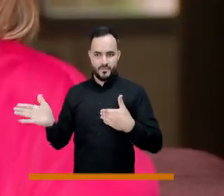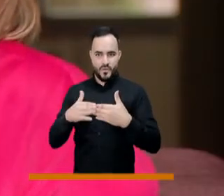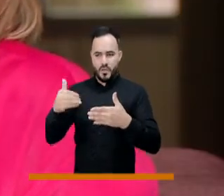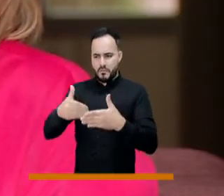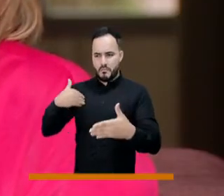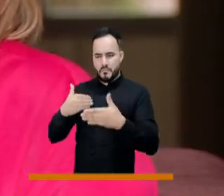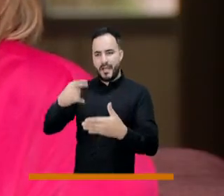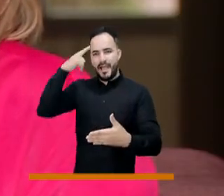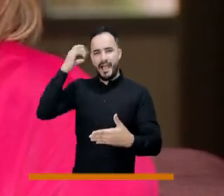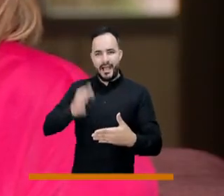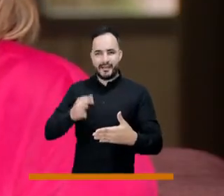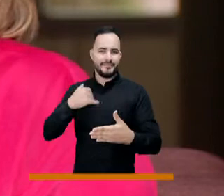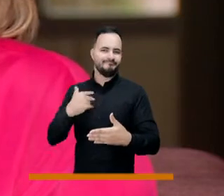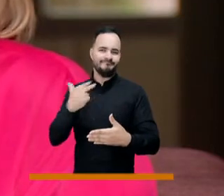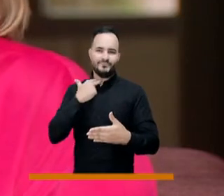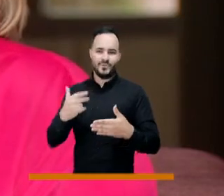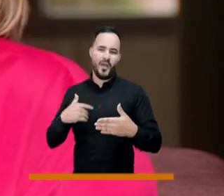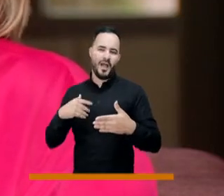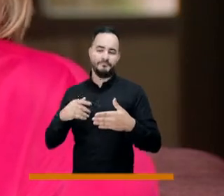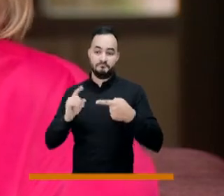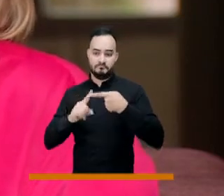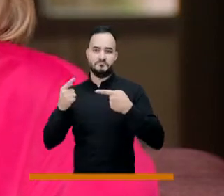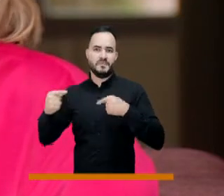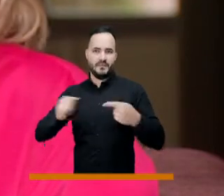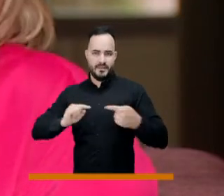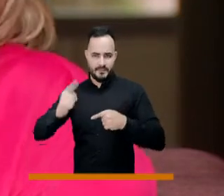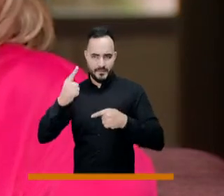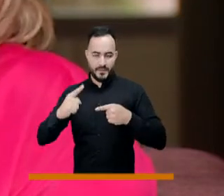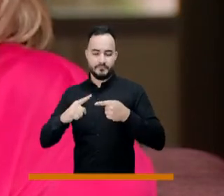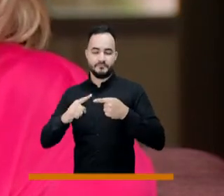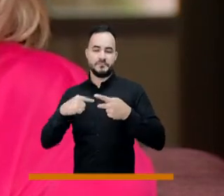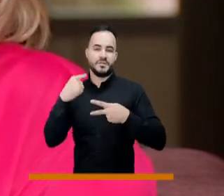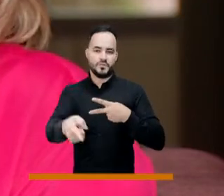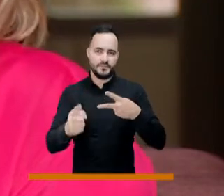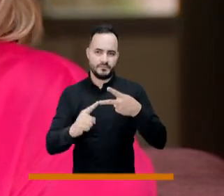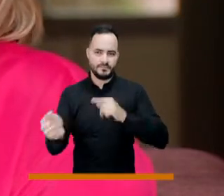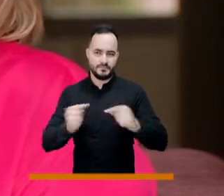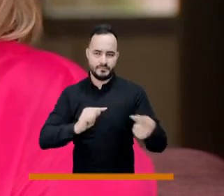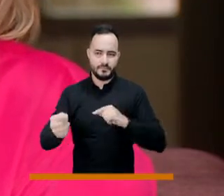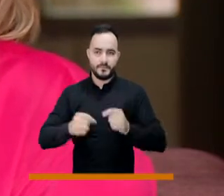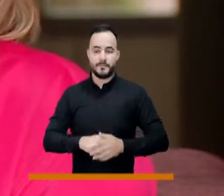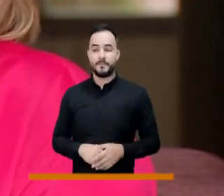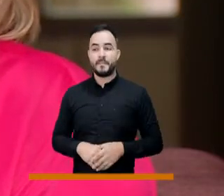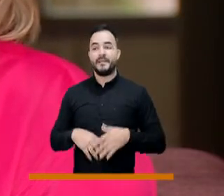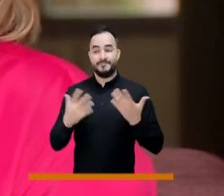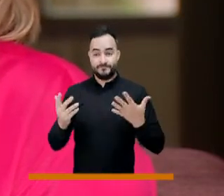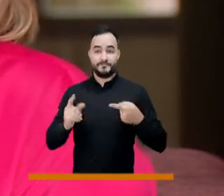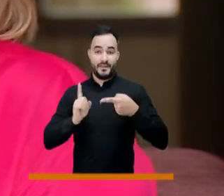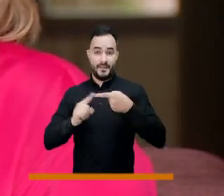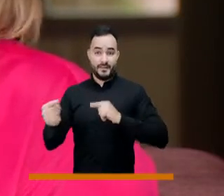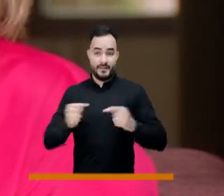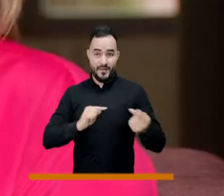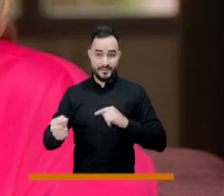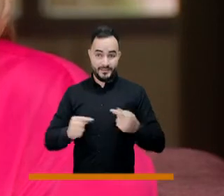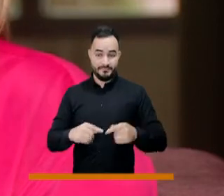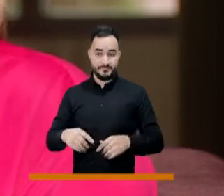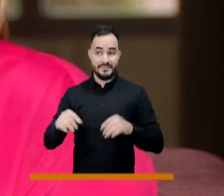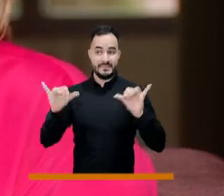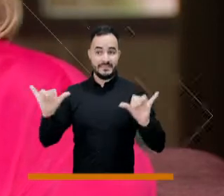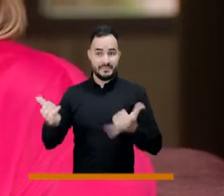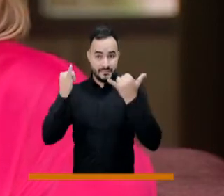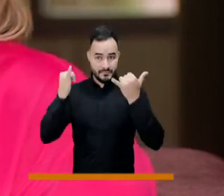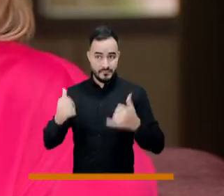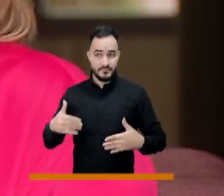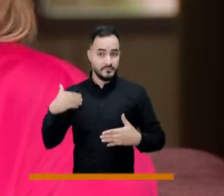continuar en estas sesiones ordinarias. Luego, como aspiro yo sea aprobado en primer debate en el Consejo de Medellín, en comisión